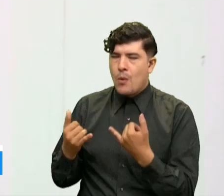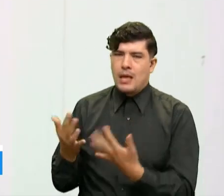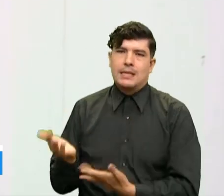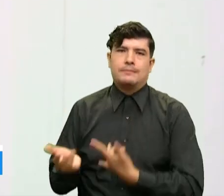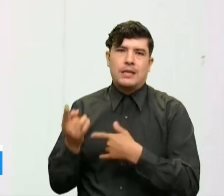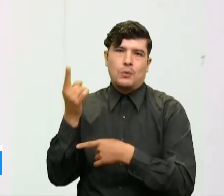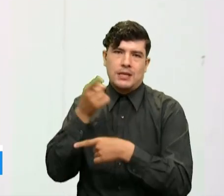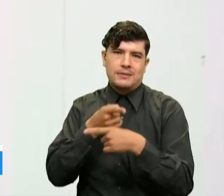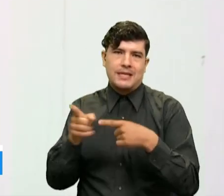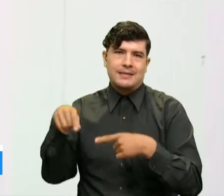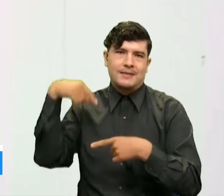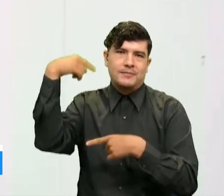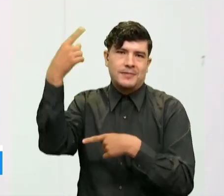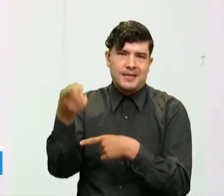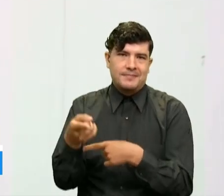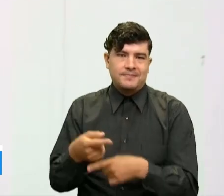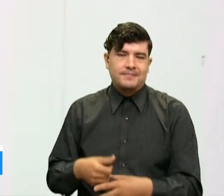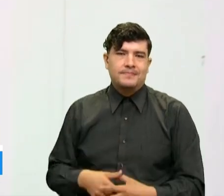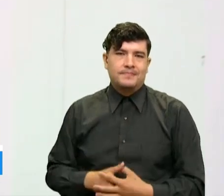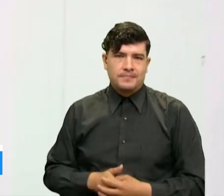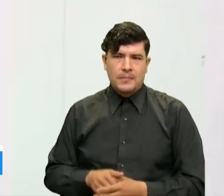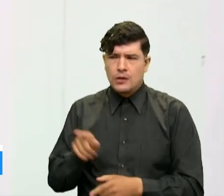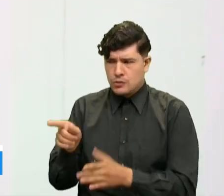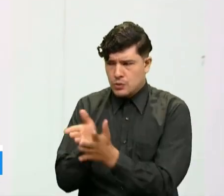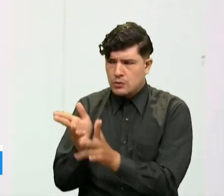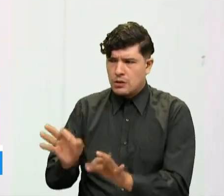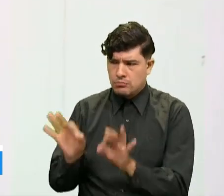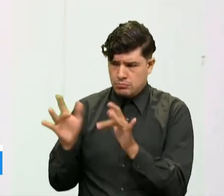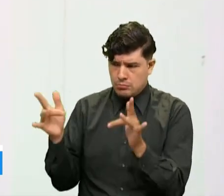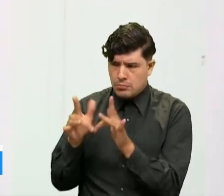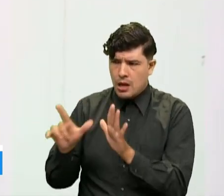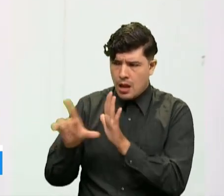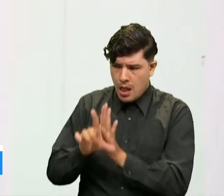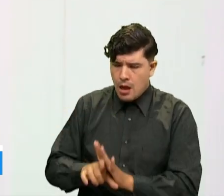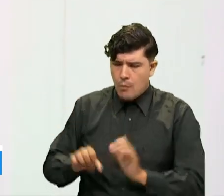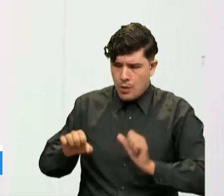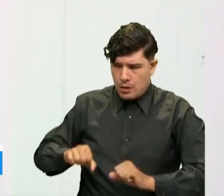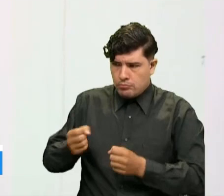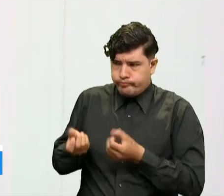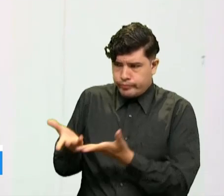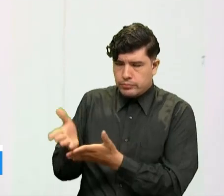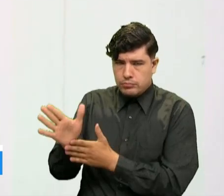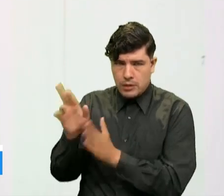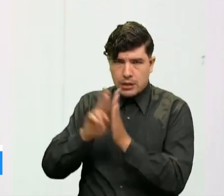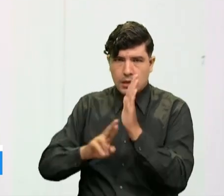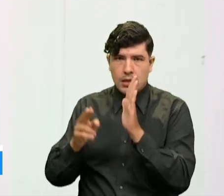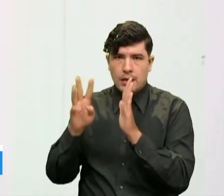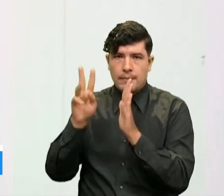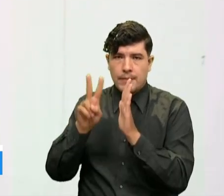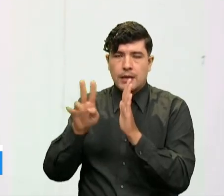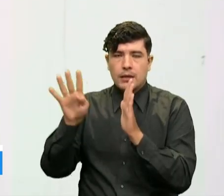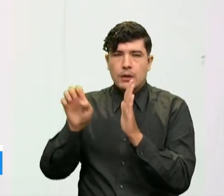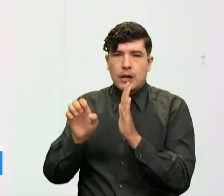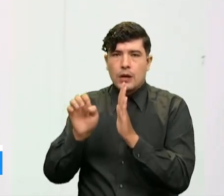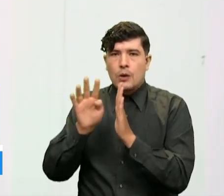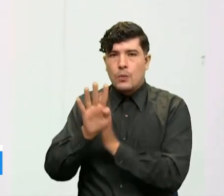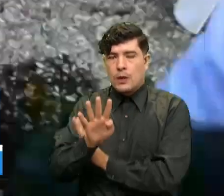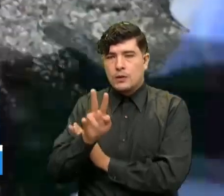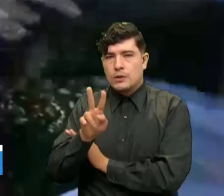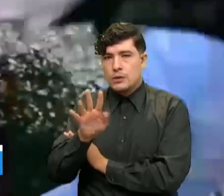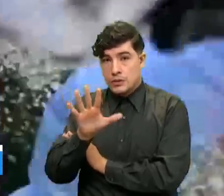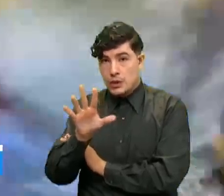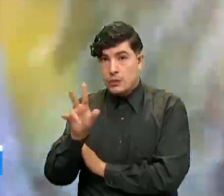Escolar. Son estudiantes que cumplen con los criterios de focalización que están explícitos en la resolución 29452 del